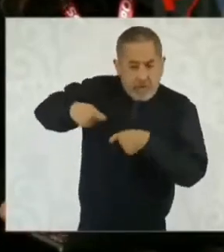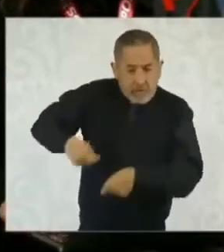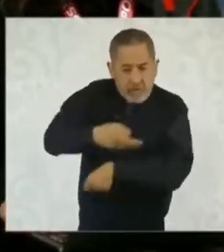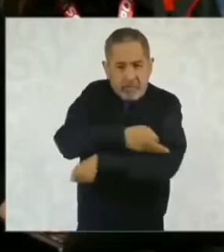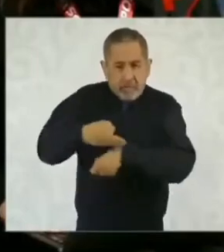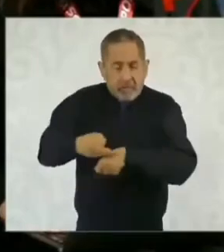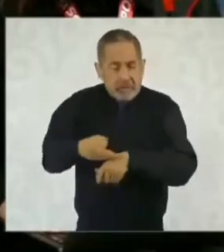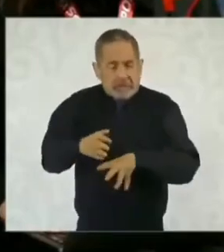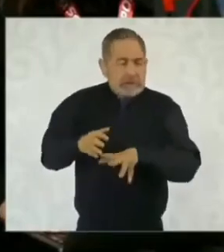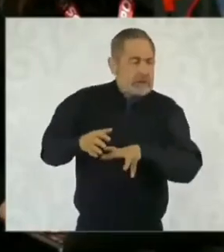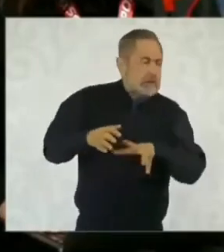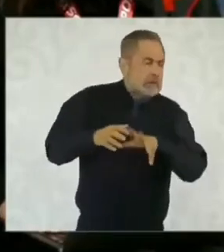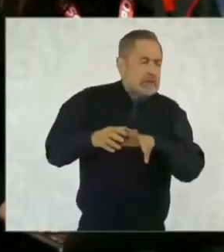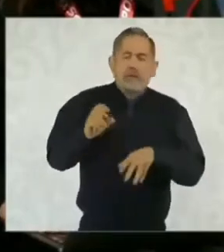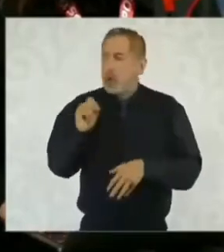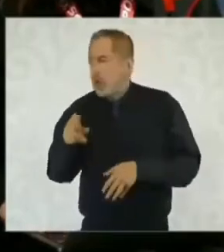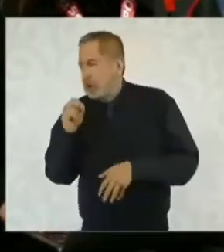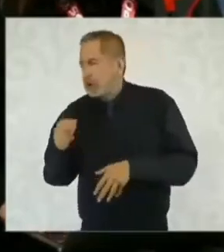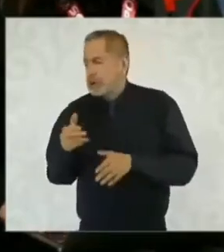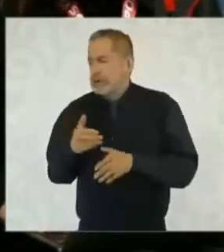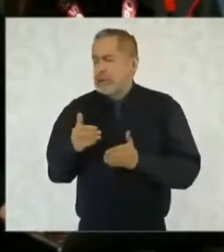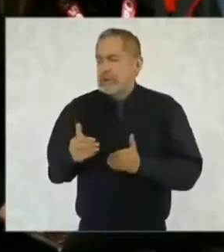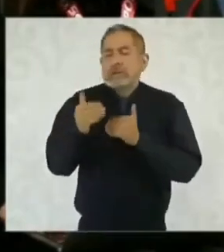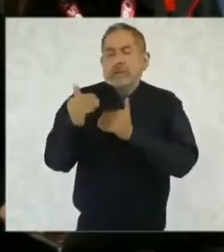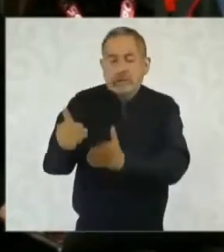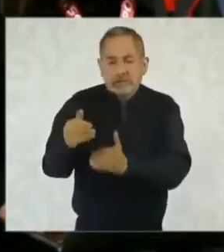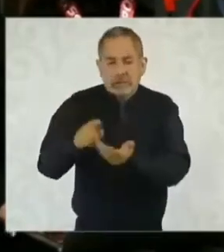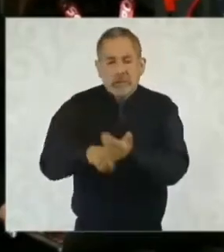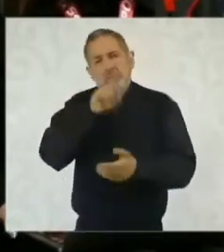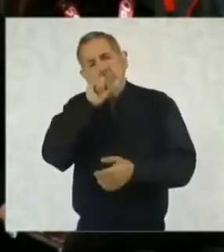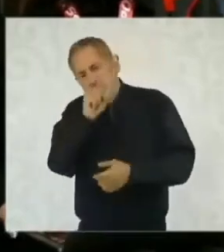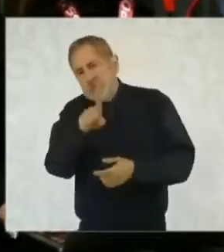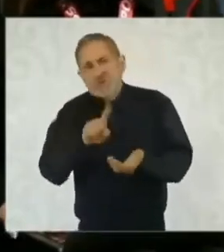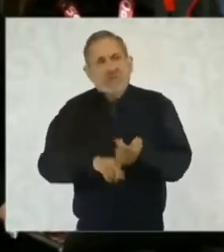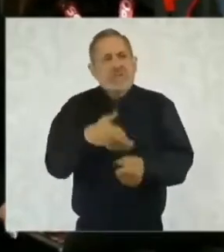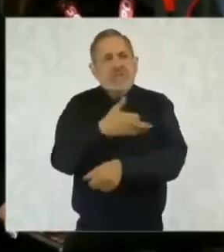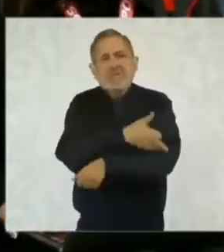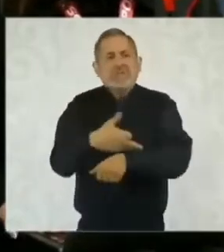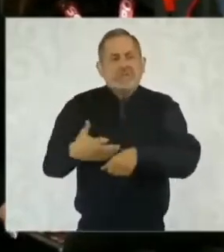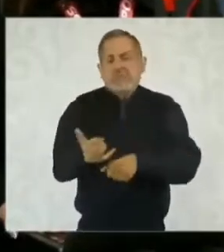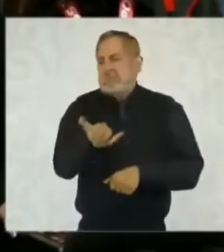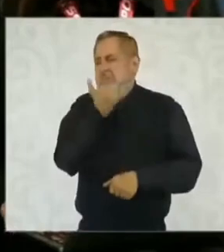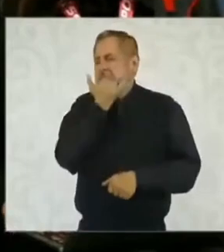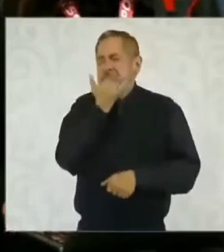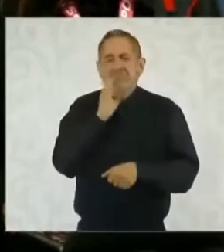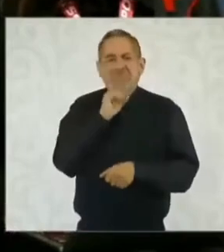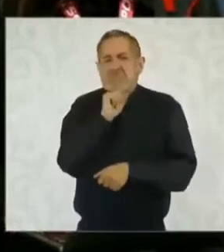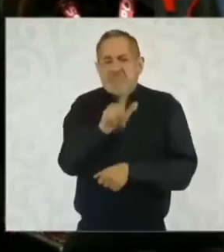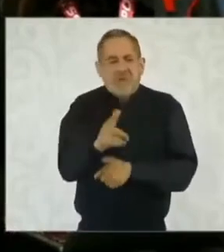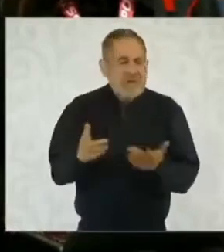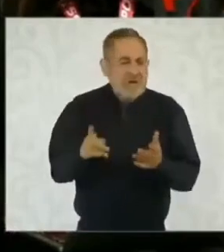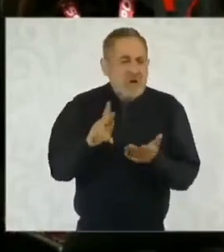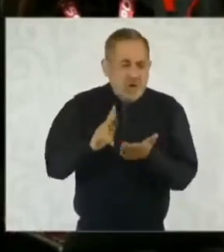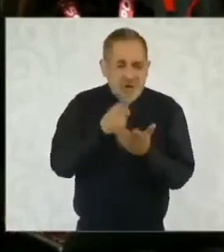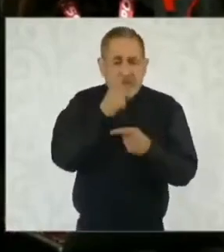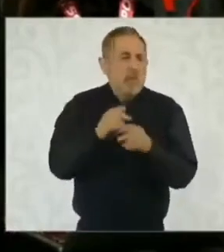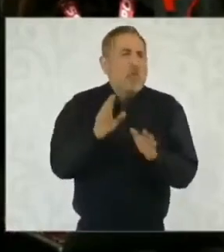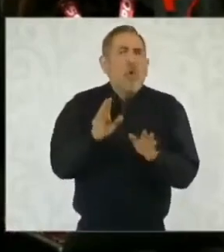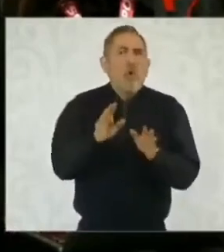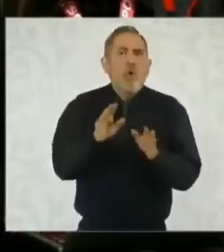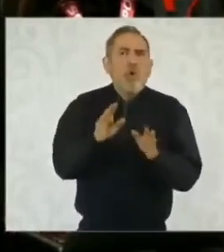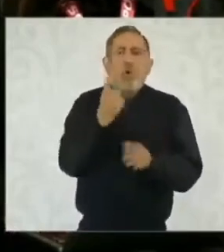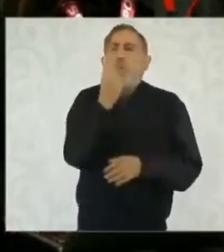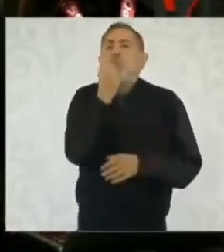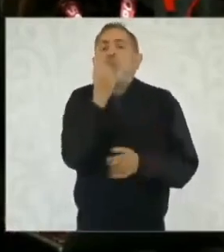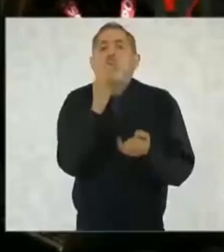Pospusieron erradicar el nepotismo hasta el 2030 para consumar un acto más de nepotismo, más como diciendo la última y nos